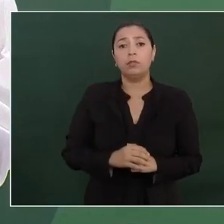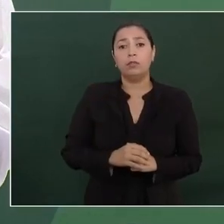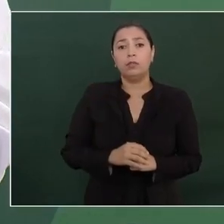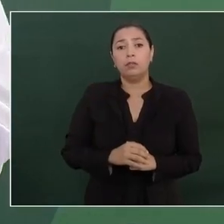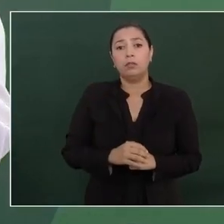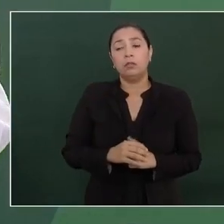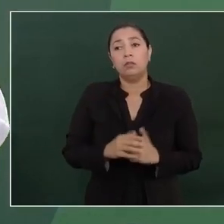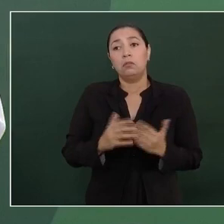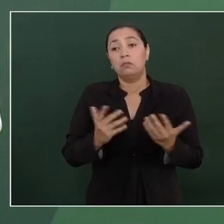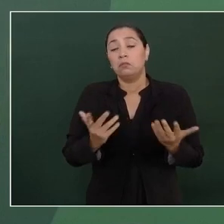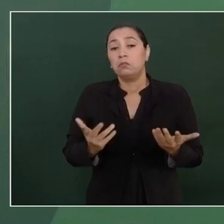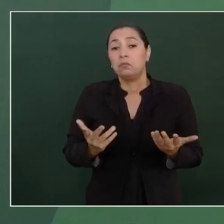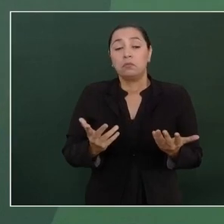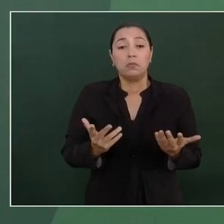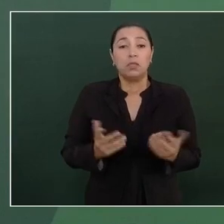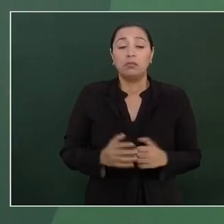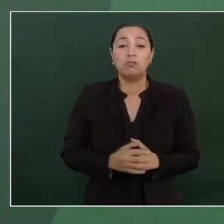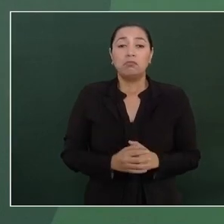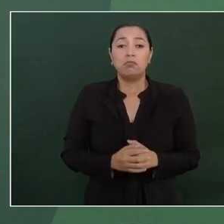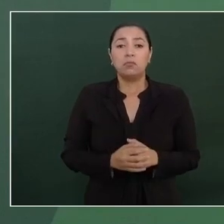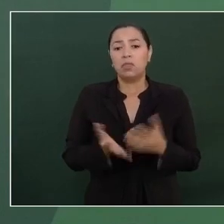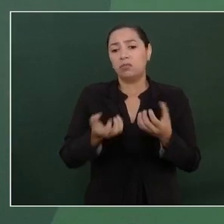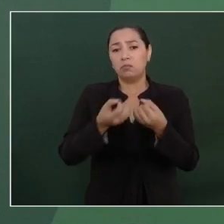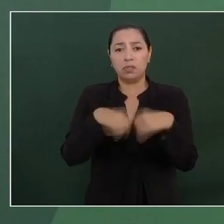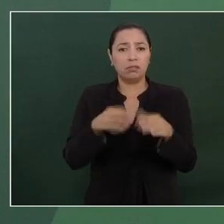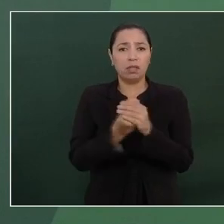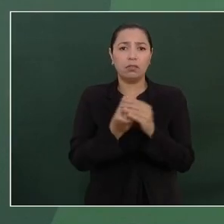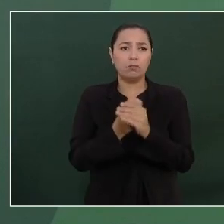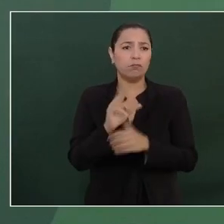pues no se pierden clases.